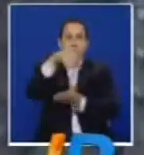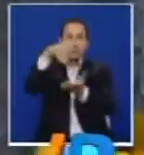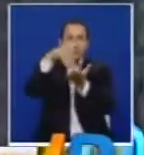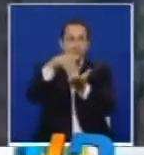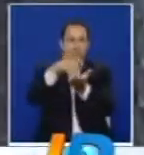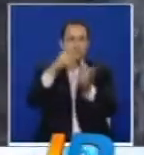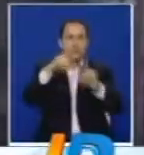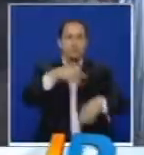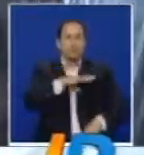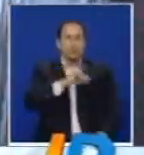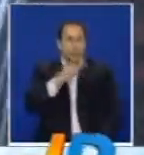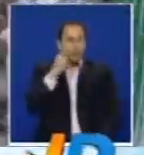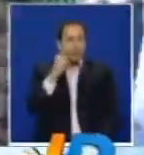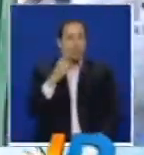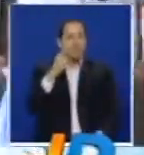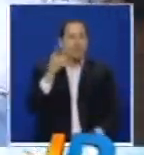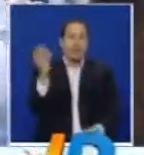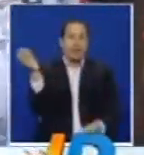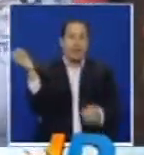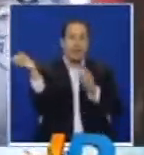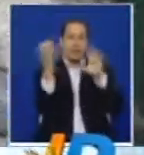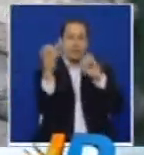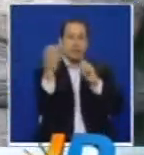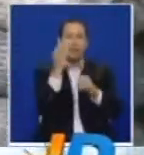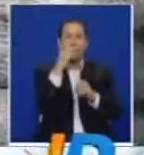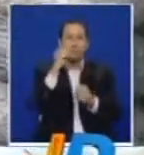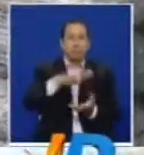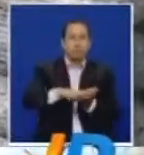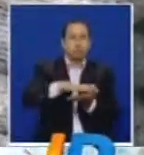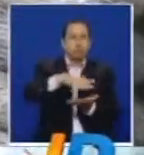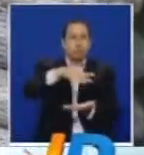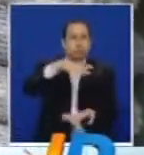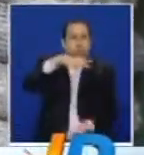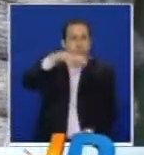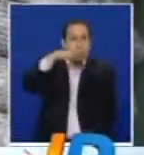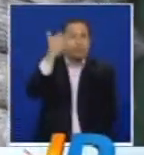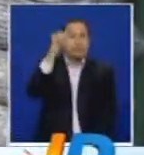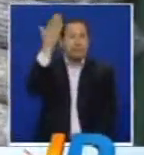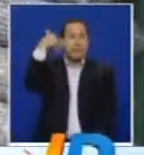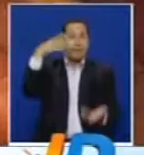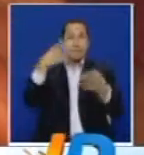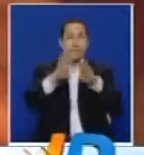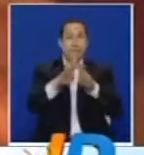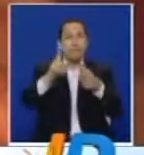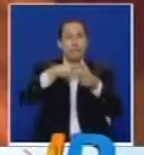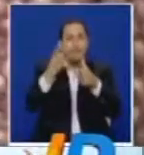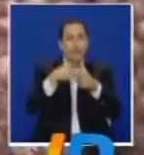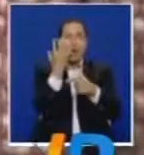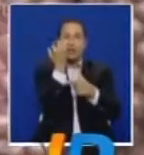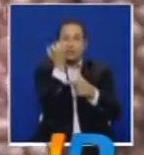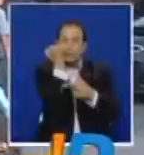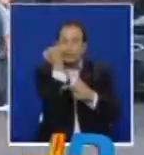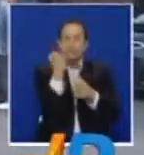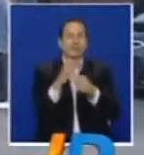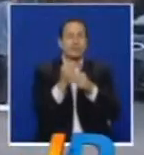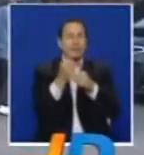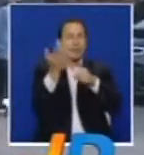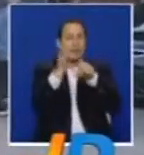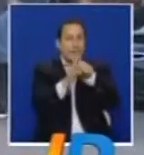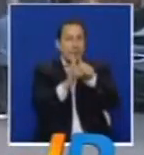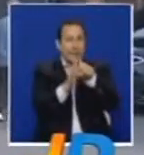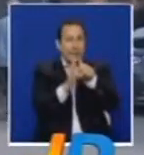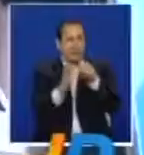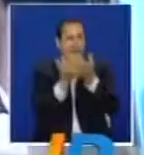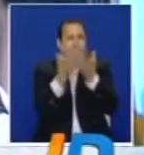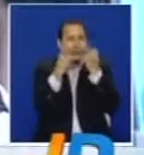Lentamente comienza a abastecerse la central de alimentos Cabaza a raíz del desbloqueo de las vías. La papa, la zanahoria y la cebolla cabezona son las primeras